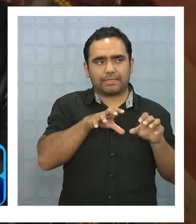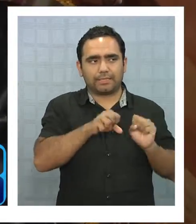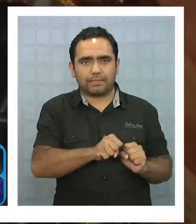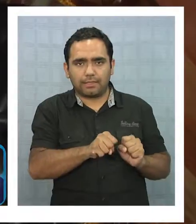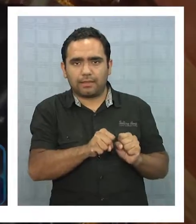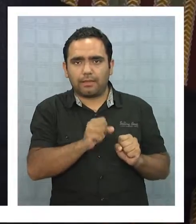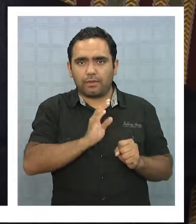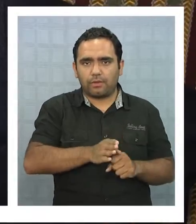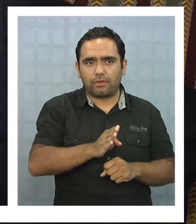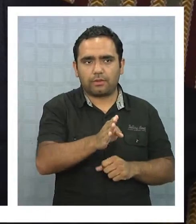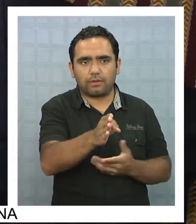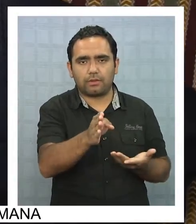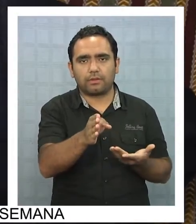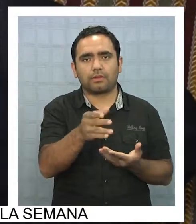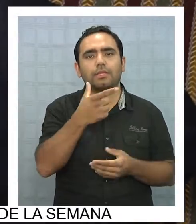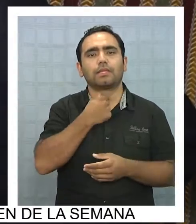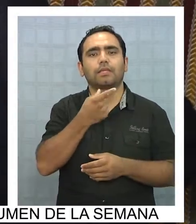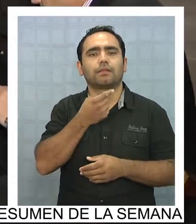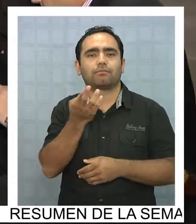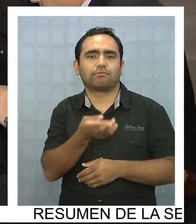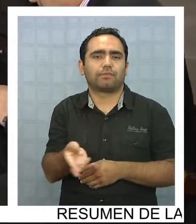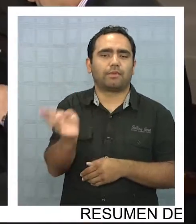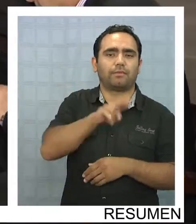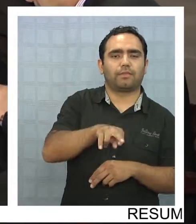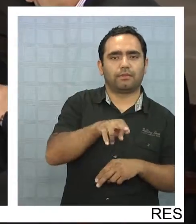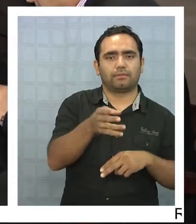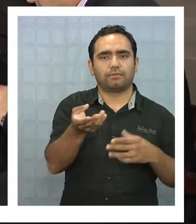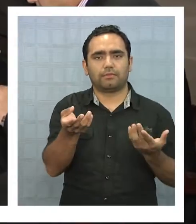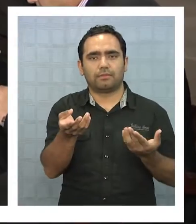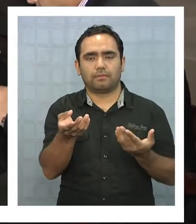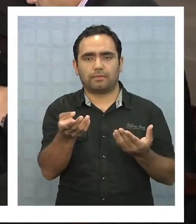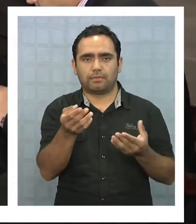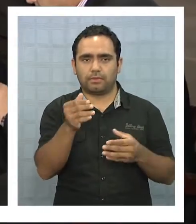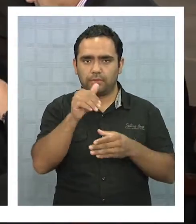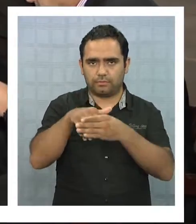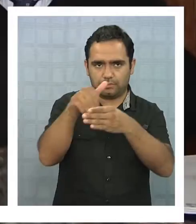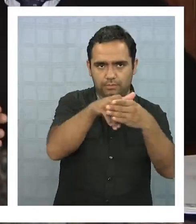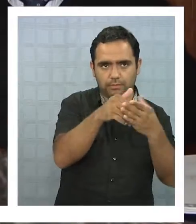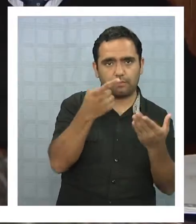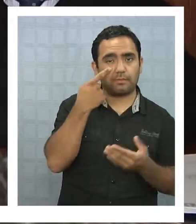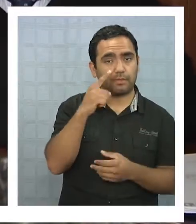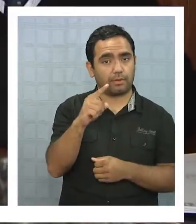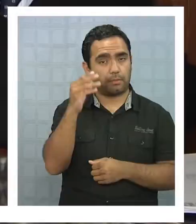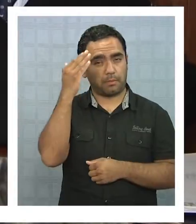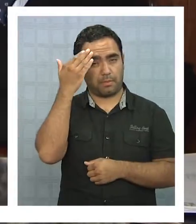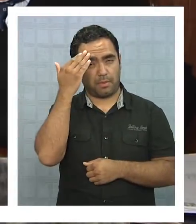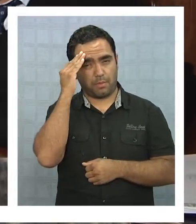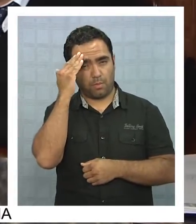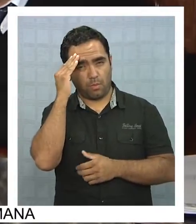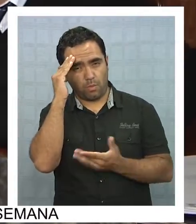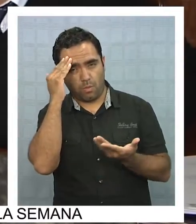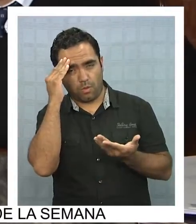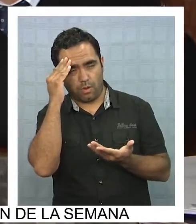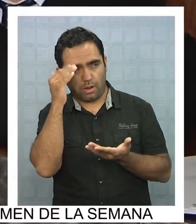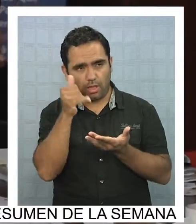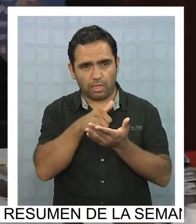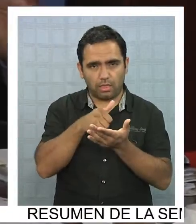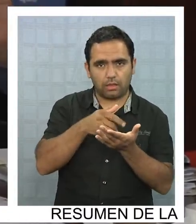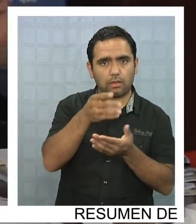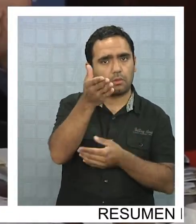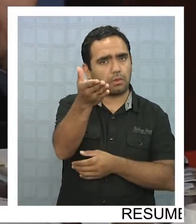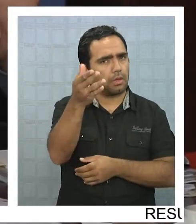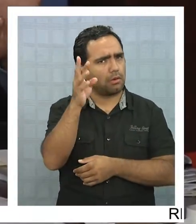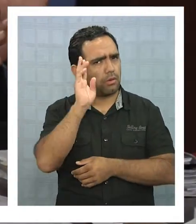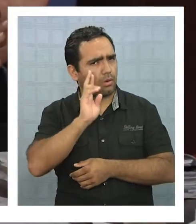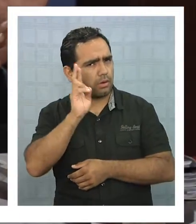mantiene, apuestan por la reelección. Pero como usted sabe, la memoria es frágil y de seguro no se debe acordar